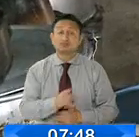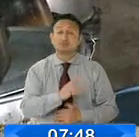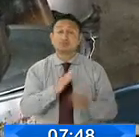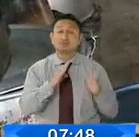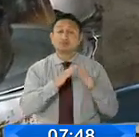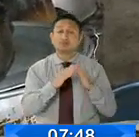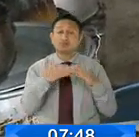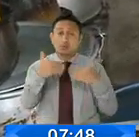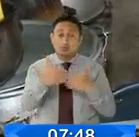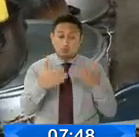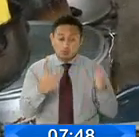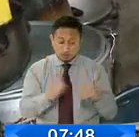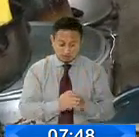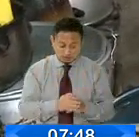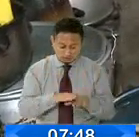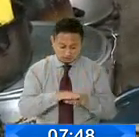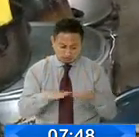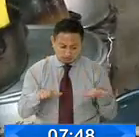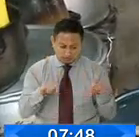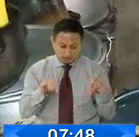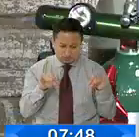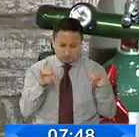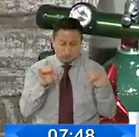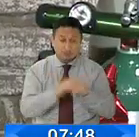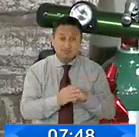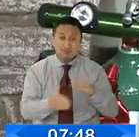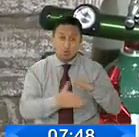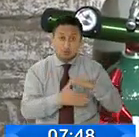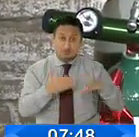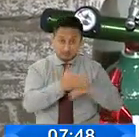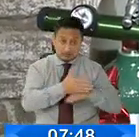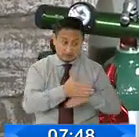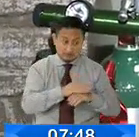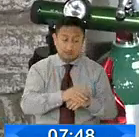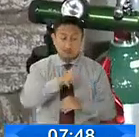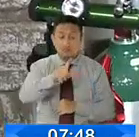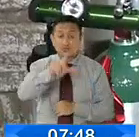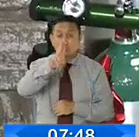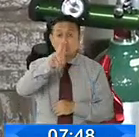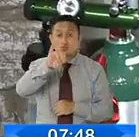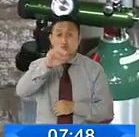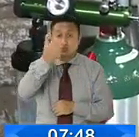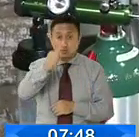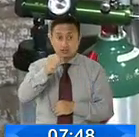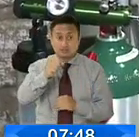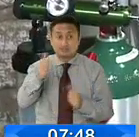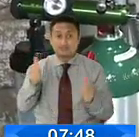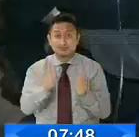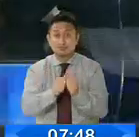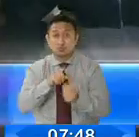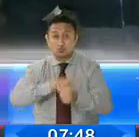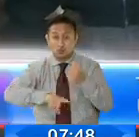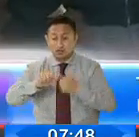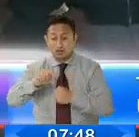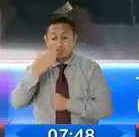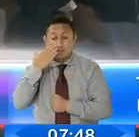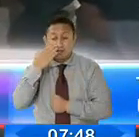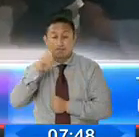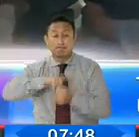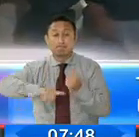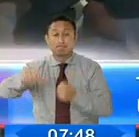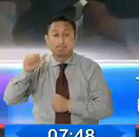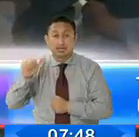casa de adobe con piso de tierra y cocina de leña, vive Luis Taipe, de 36 años, junto a su hija, su madre y una